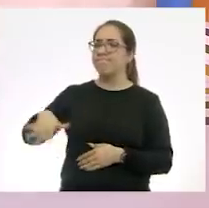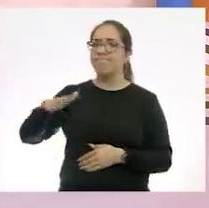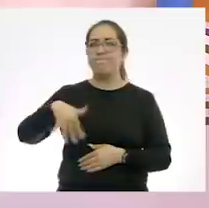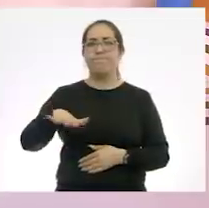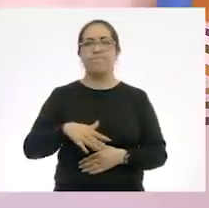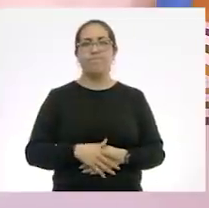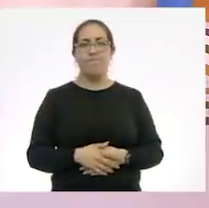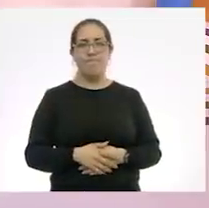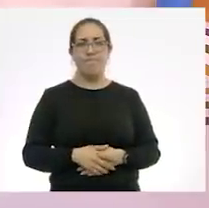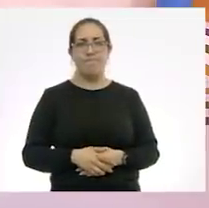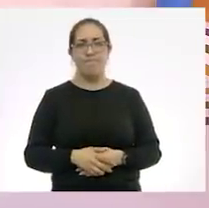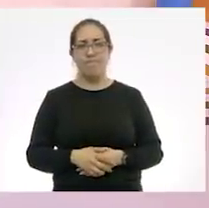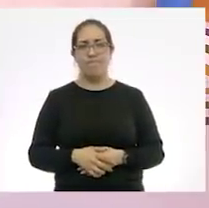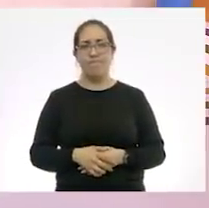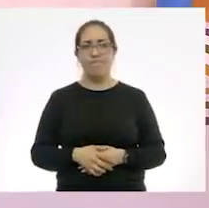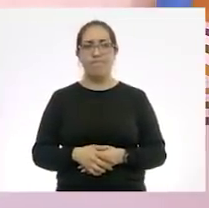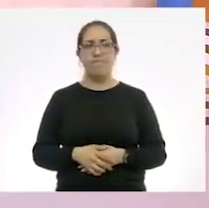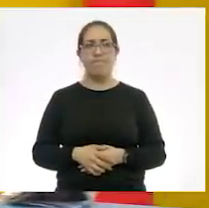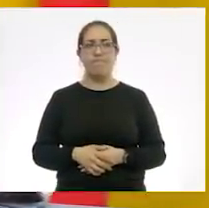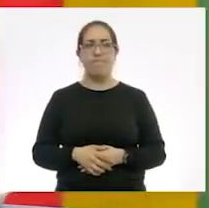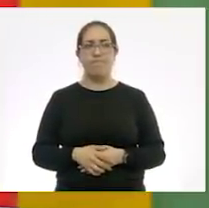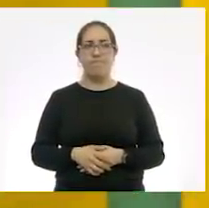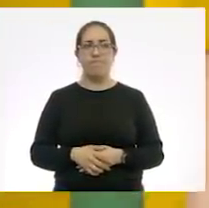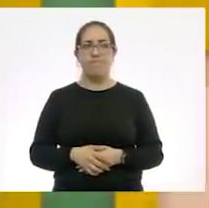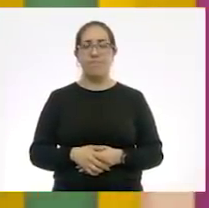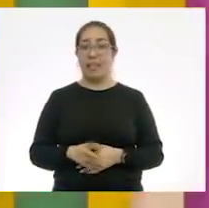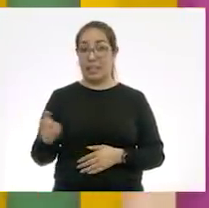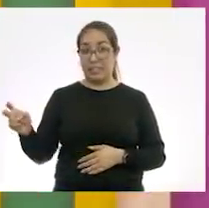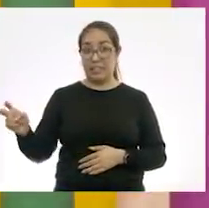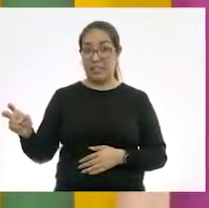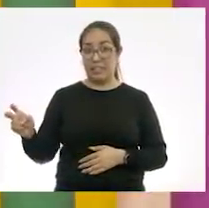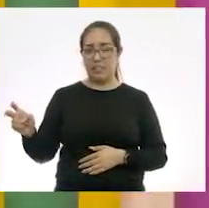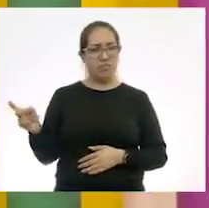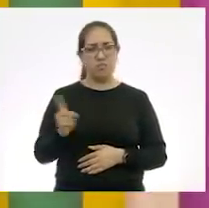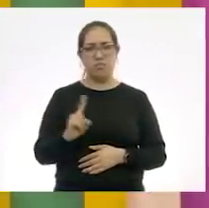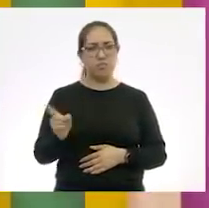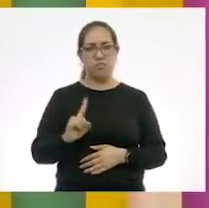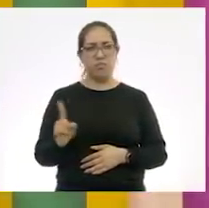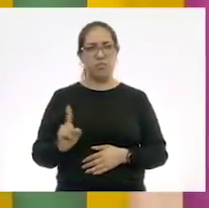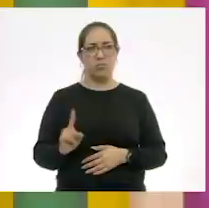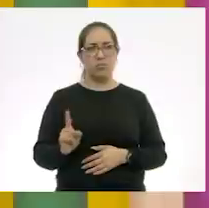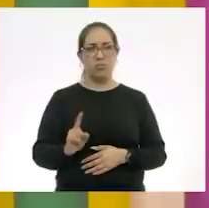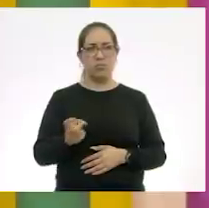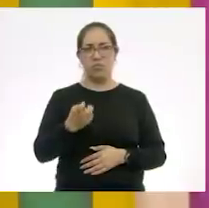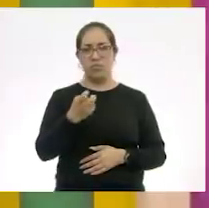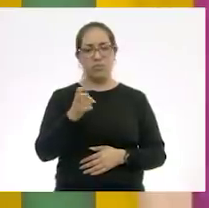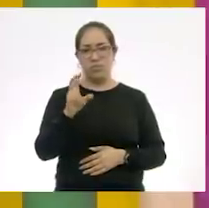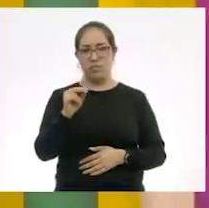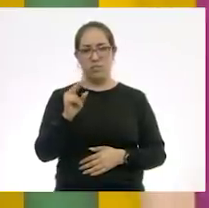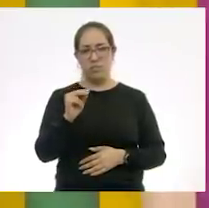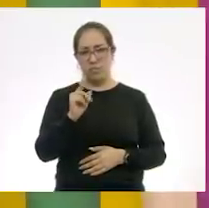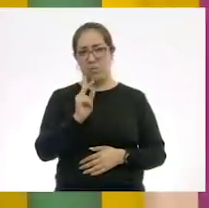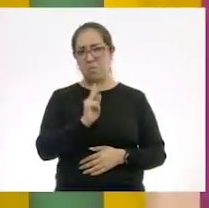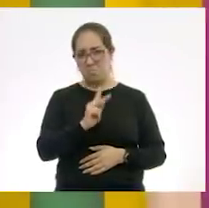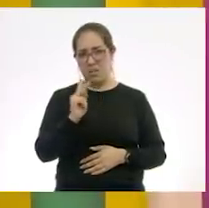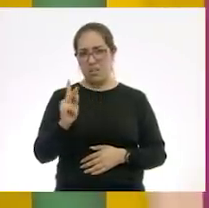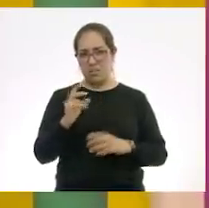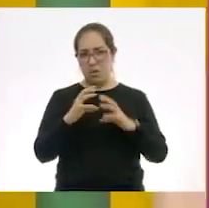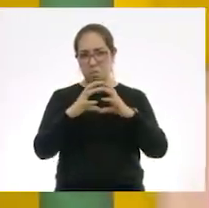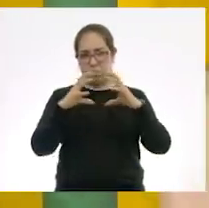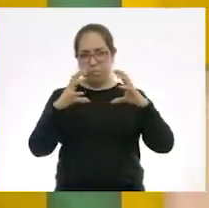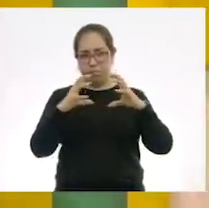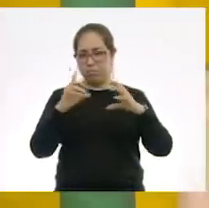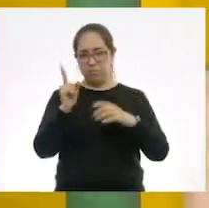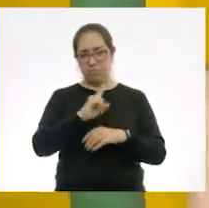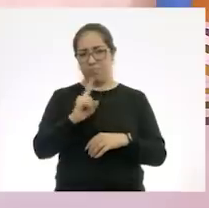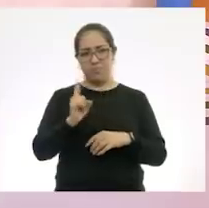Vamos a buscarla. Esta es la vejiga. No, esa no es la vejiga. Ah, no. No, sí parece globo, pero no es la vejiga. Ya